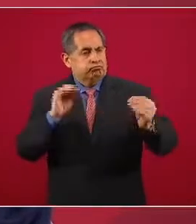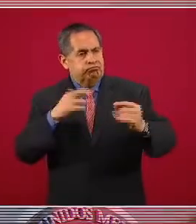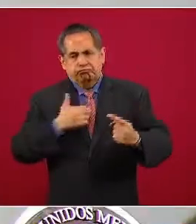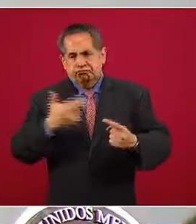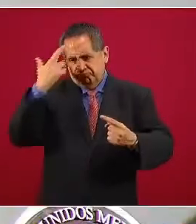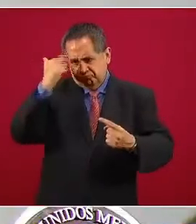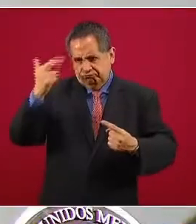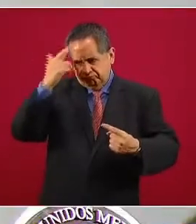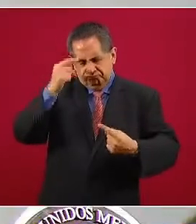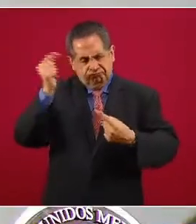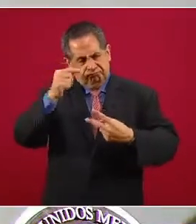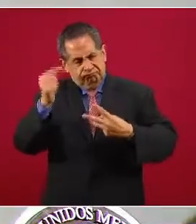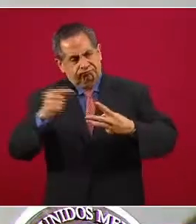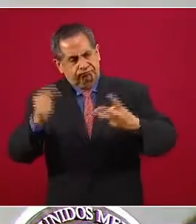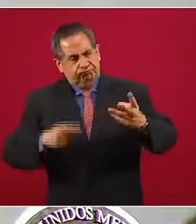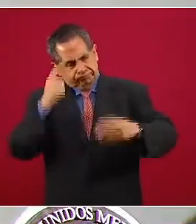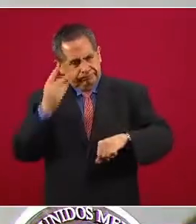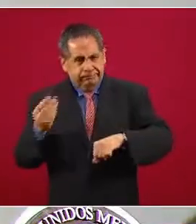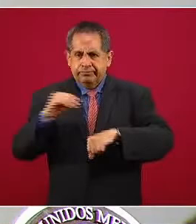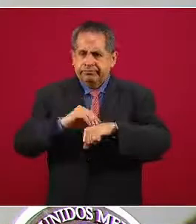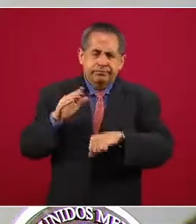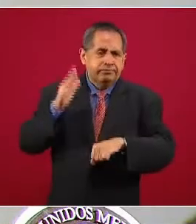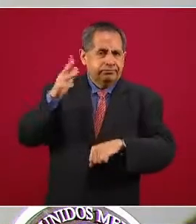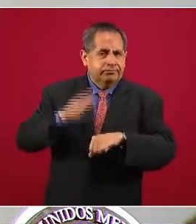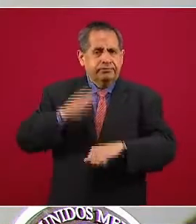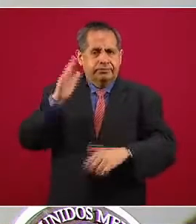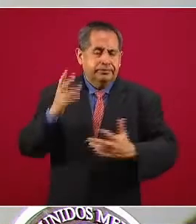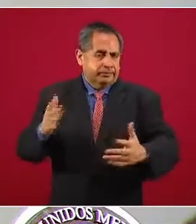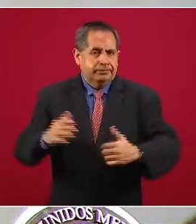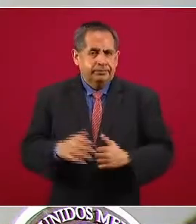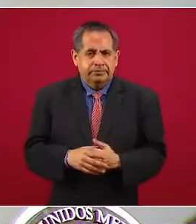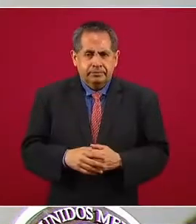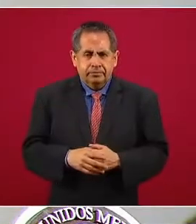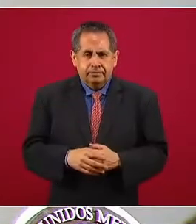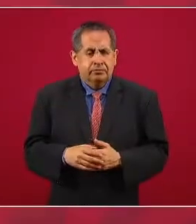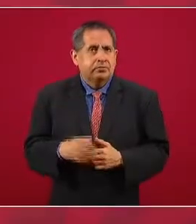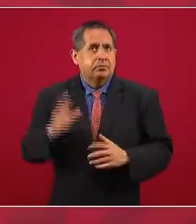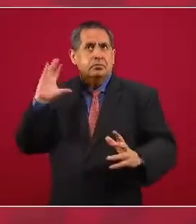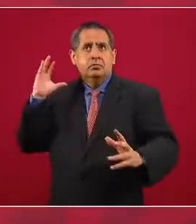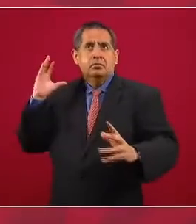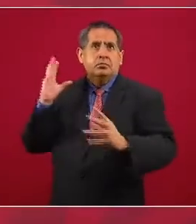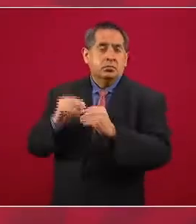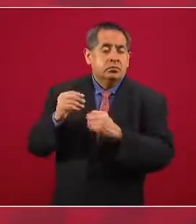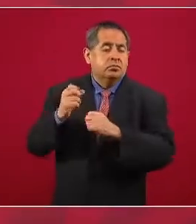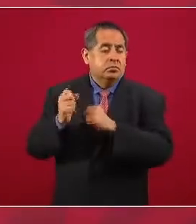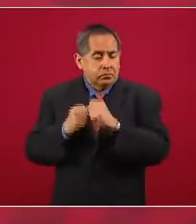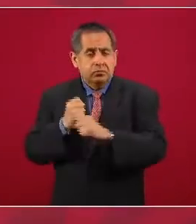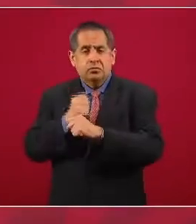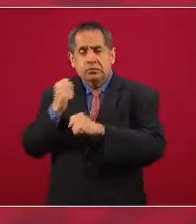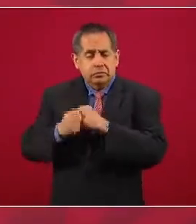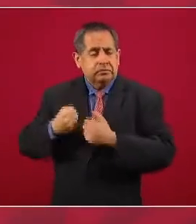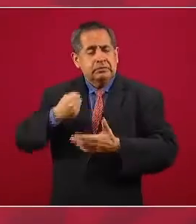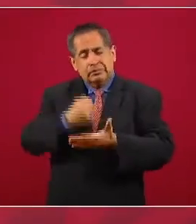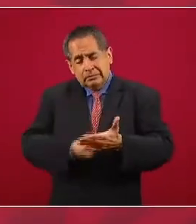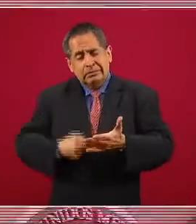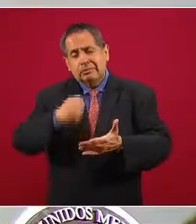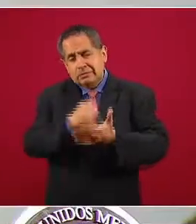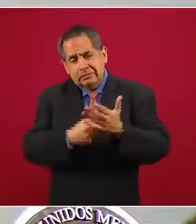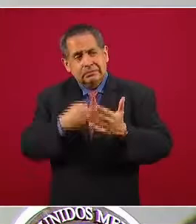sólidos para poder lograr más. Hoy, después de años de estar luchando